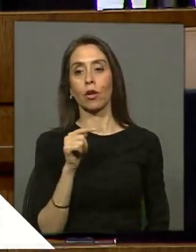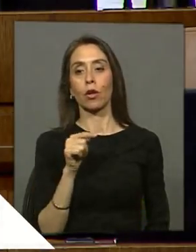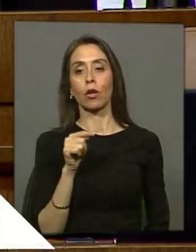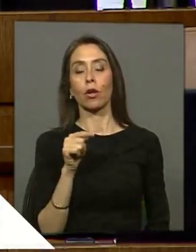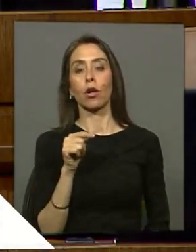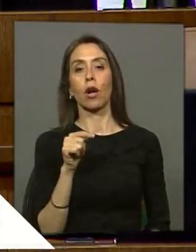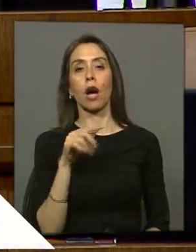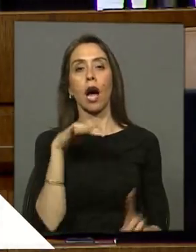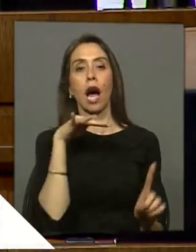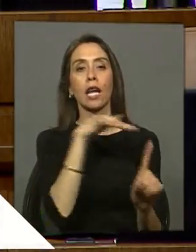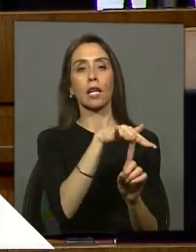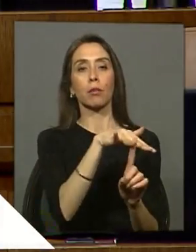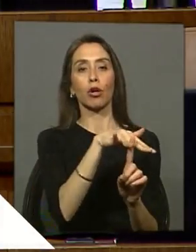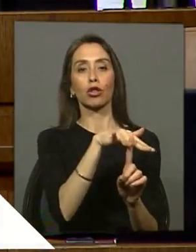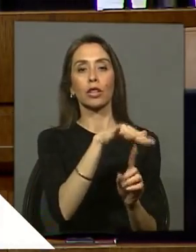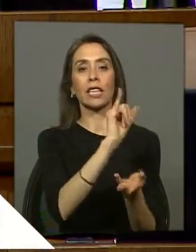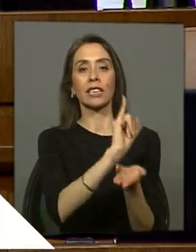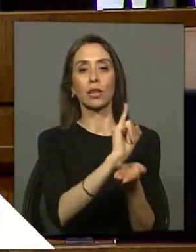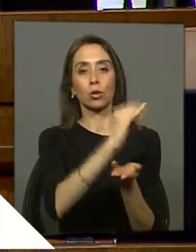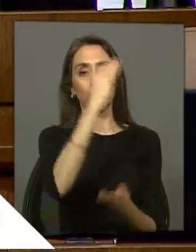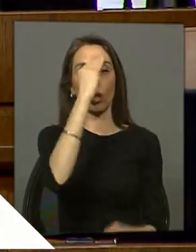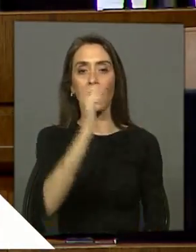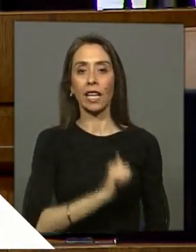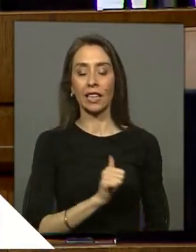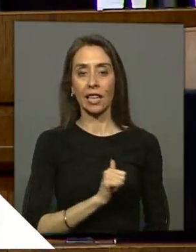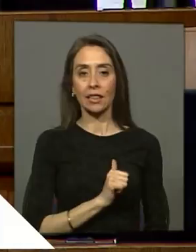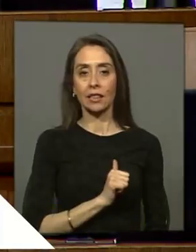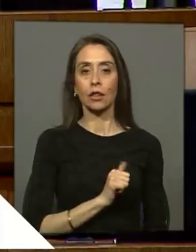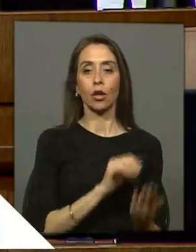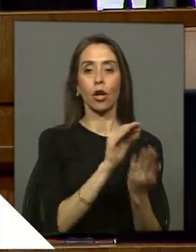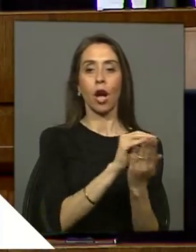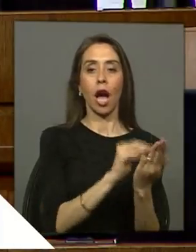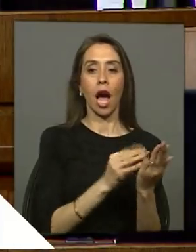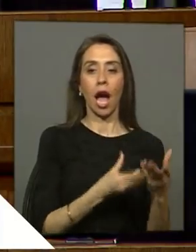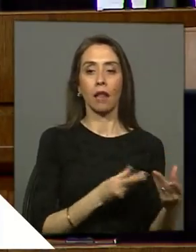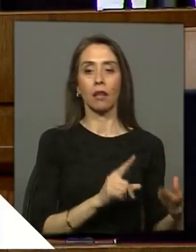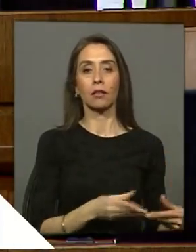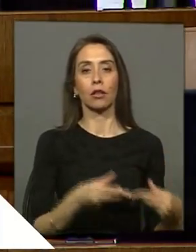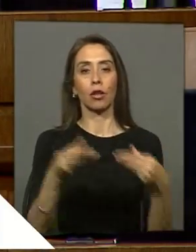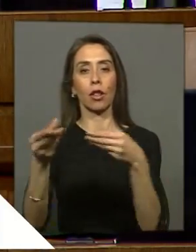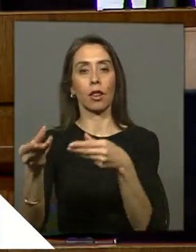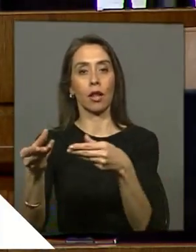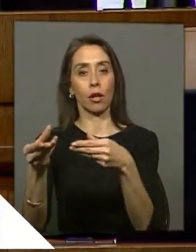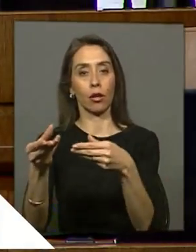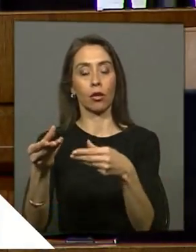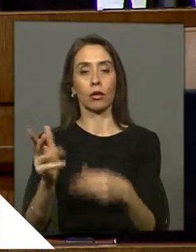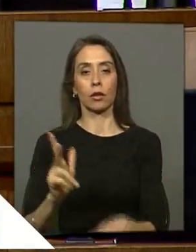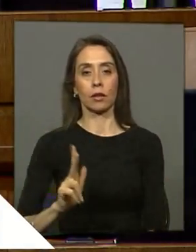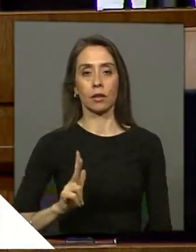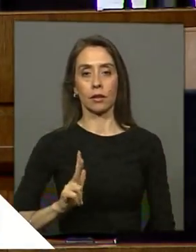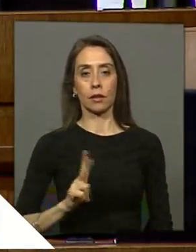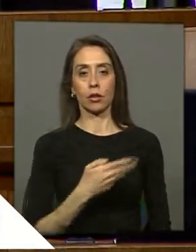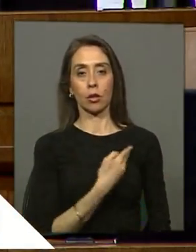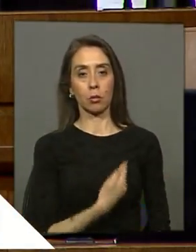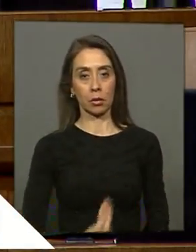ejército por no haber entregado los antecedentes señor presidente